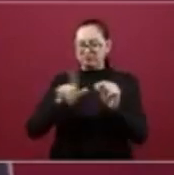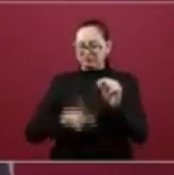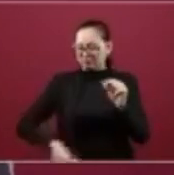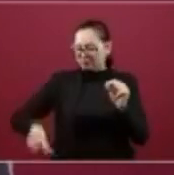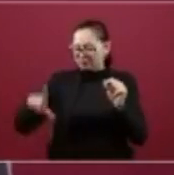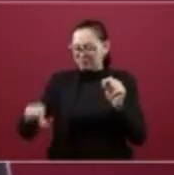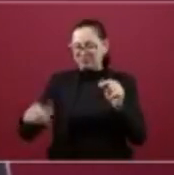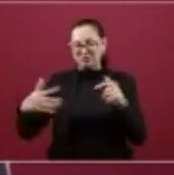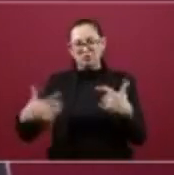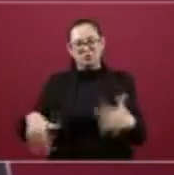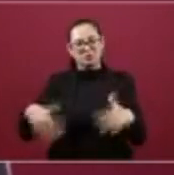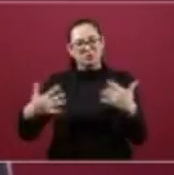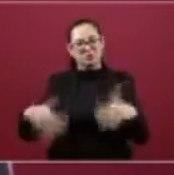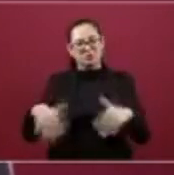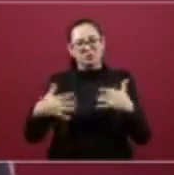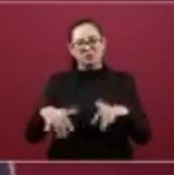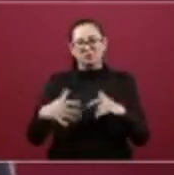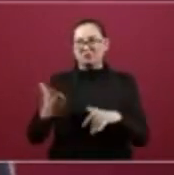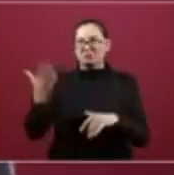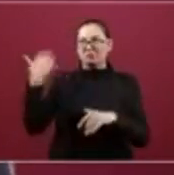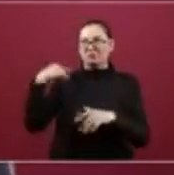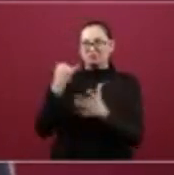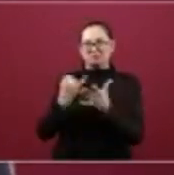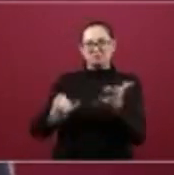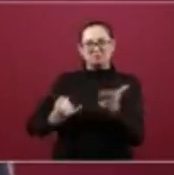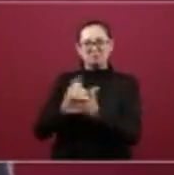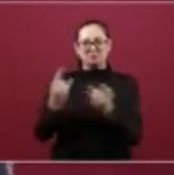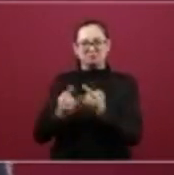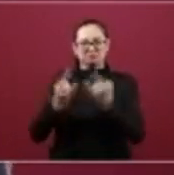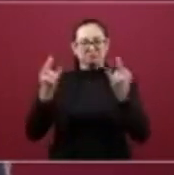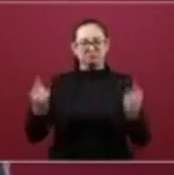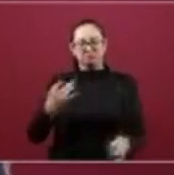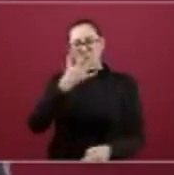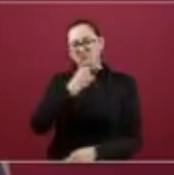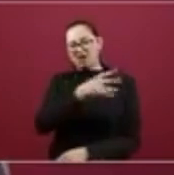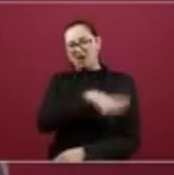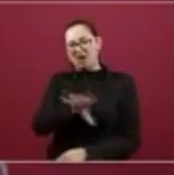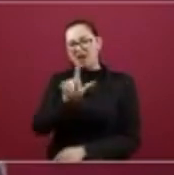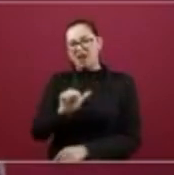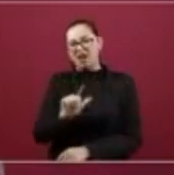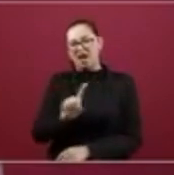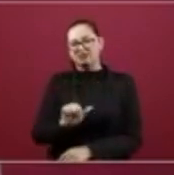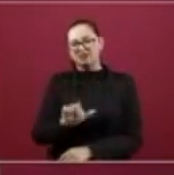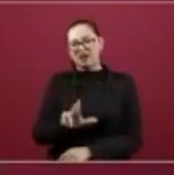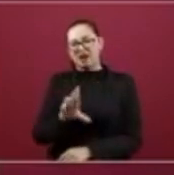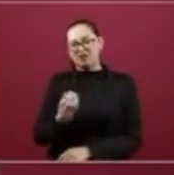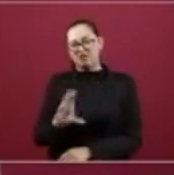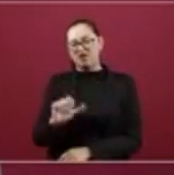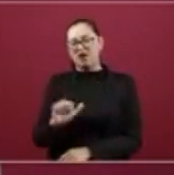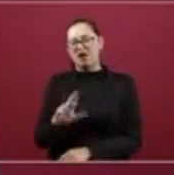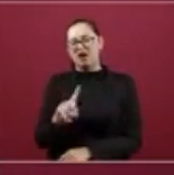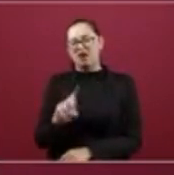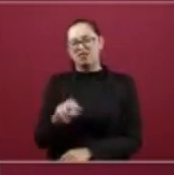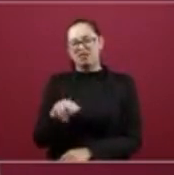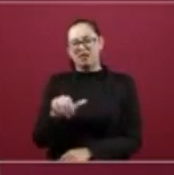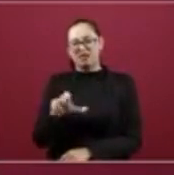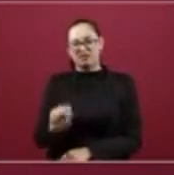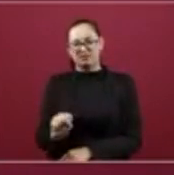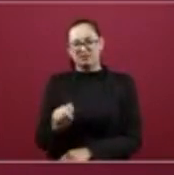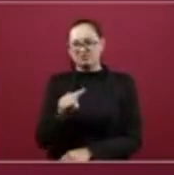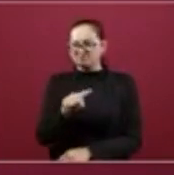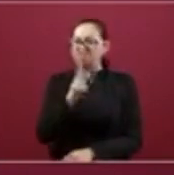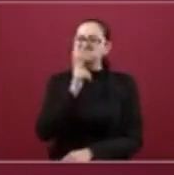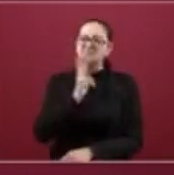decisión histórica del general Lázaro Cárdenas, la de recuperar